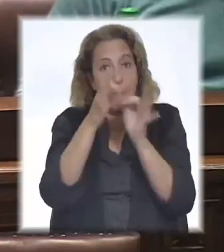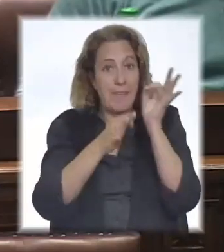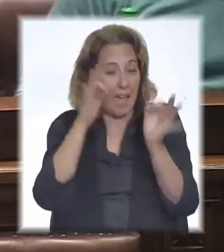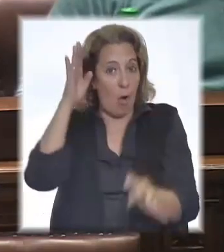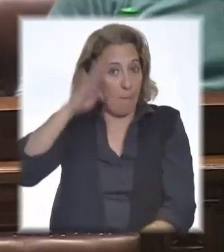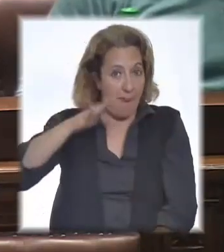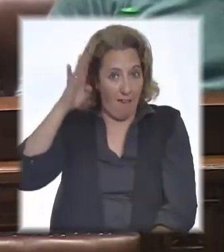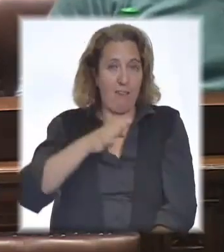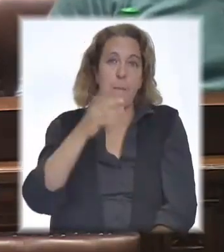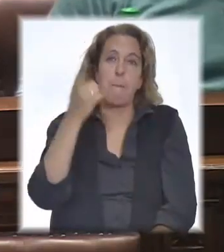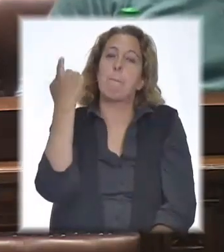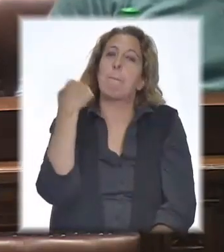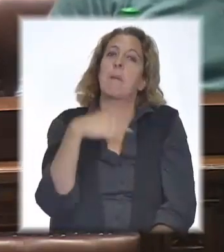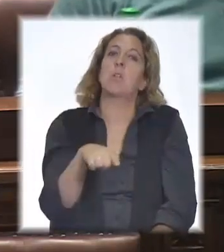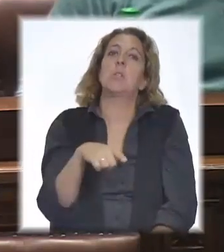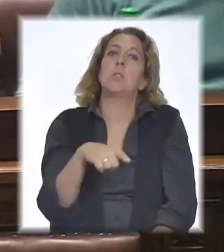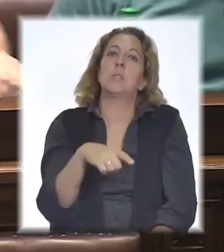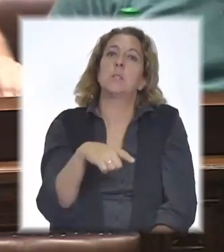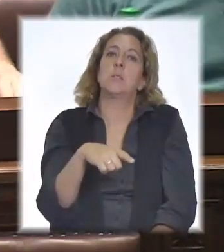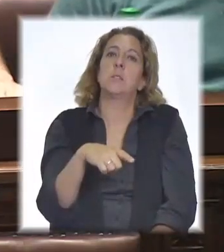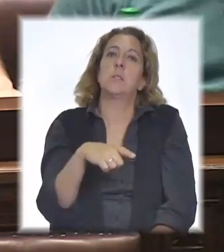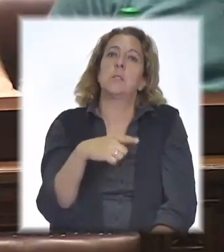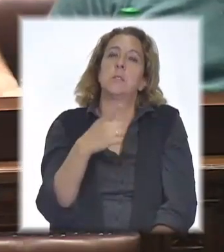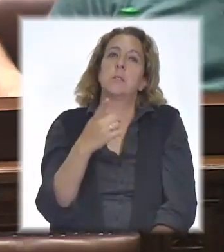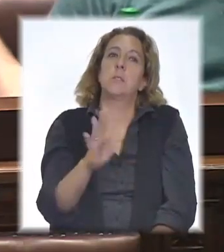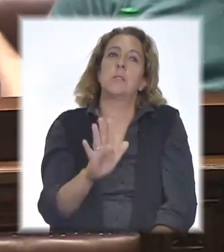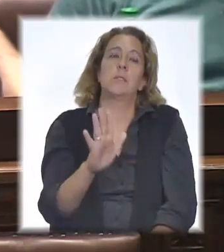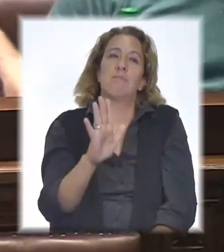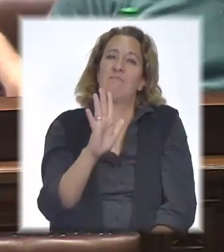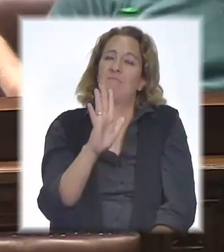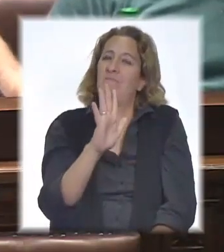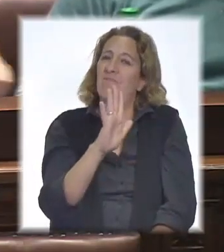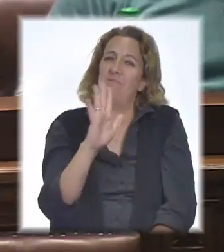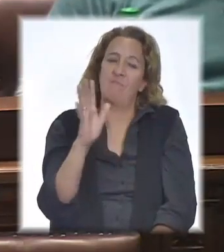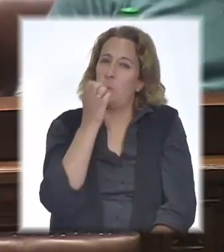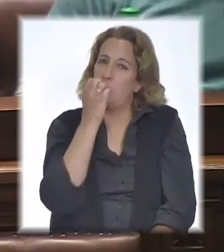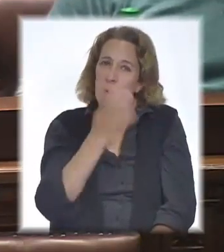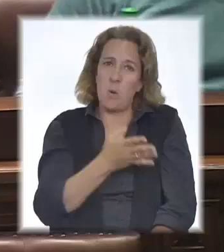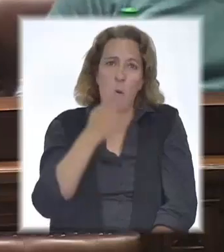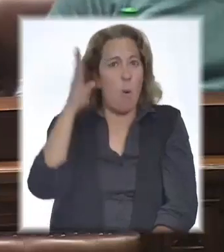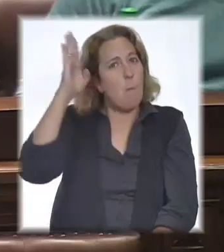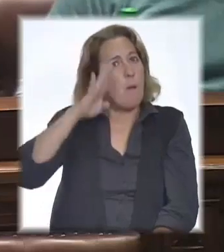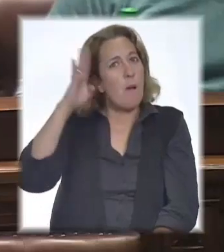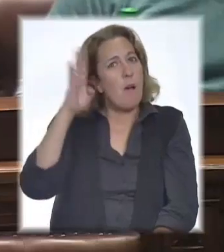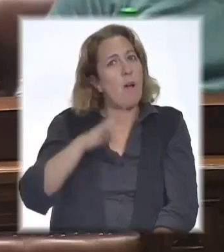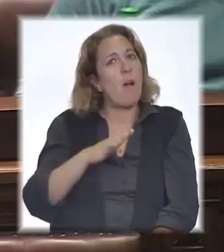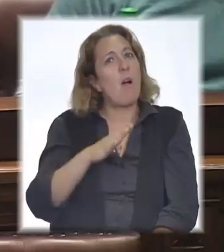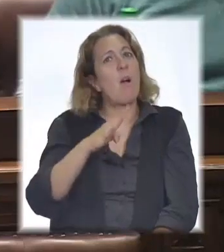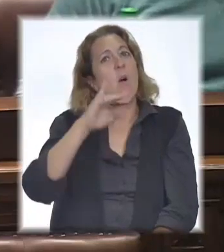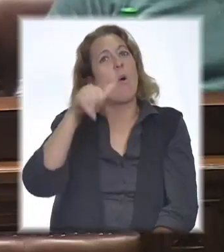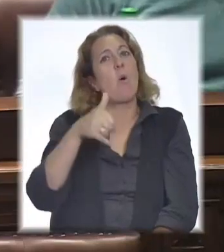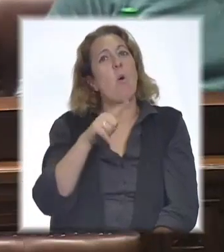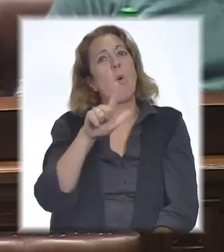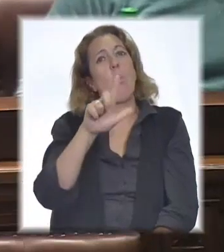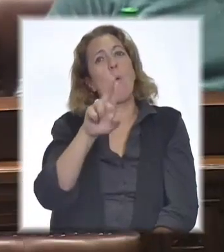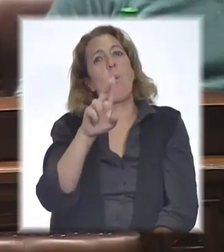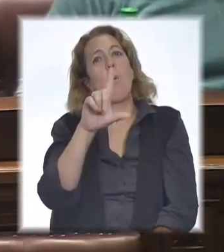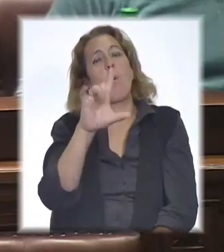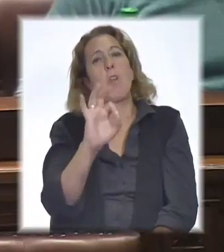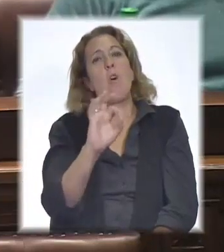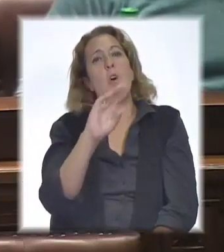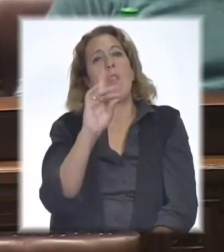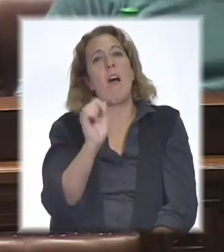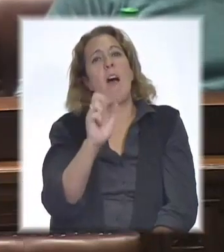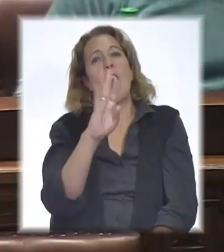sería muy muy deshonesto de mi parte hacer un homenaje a julio de rosa simplemente